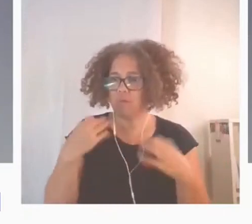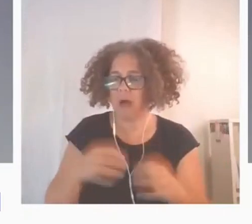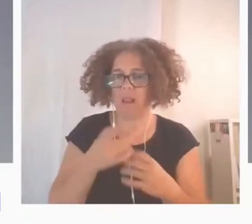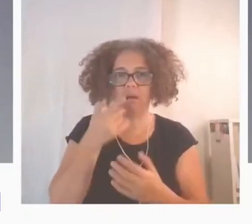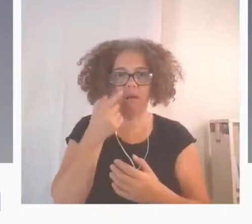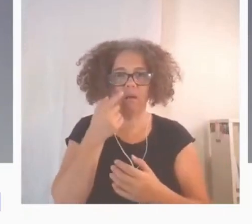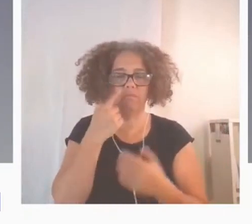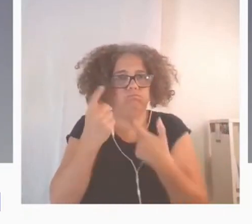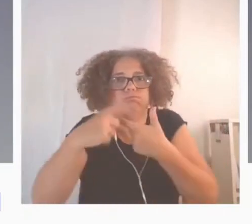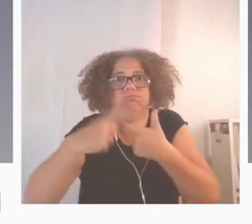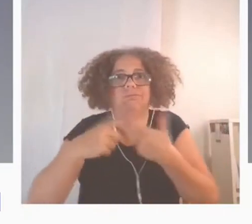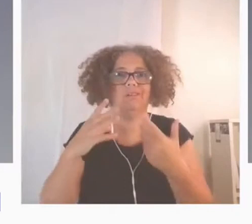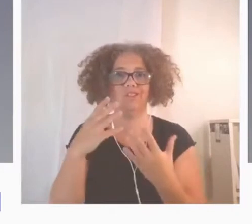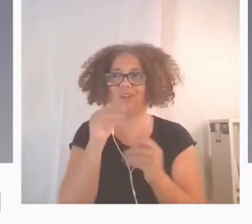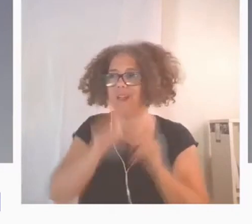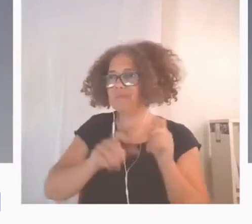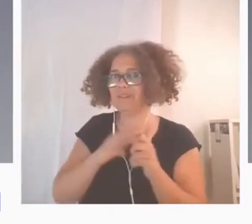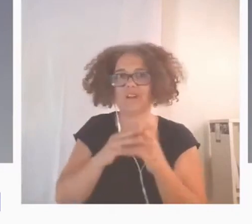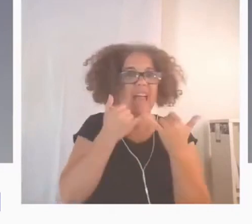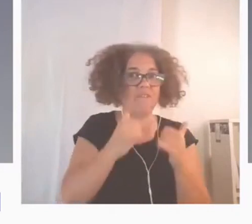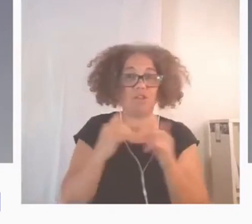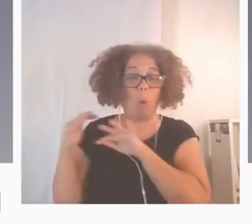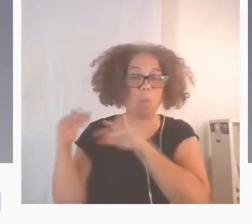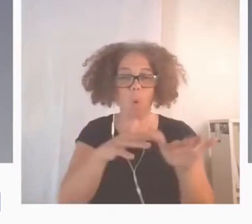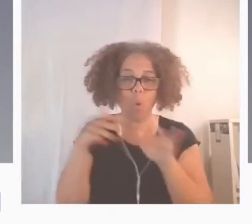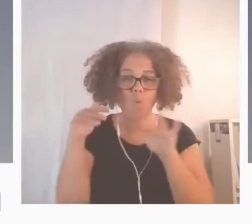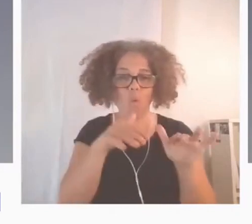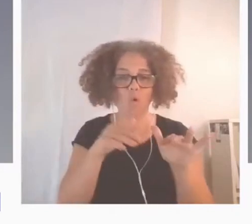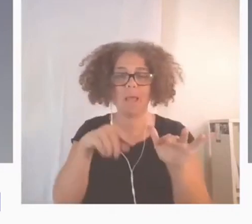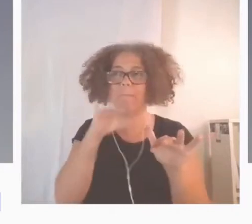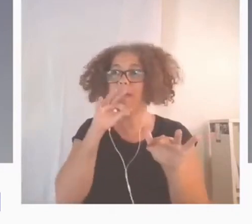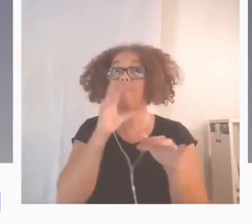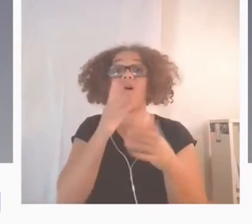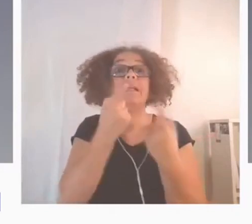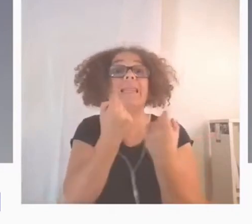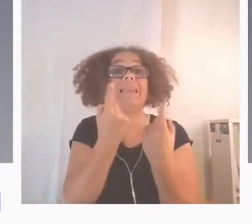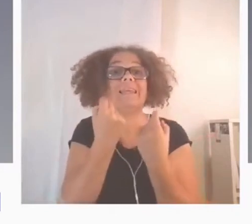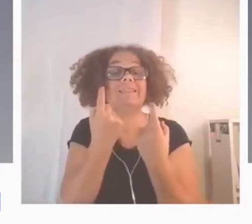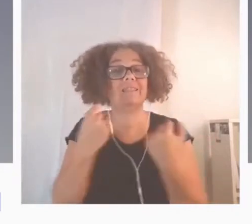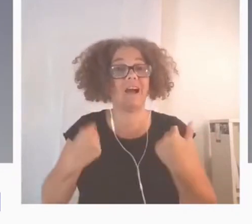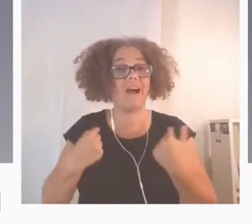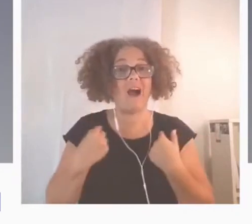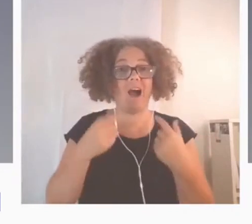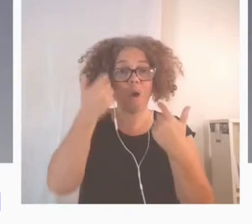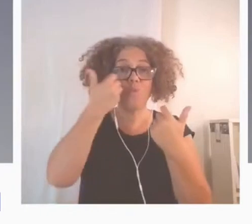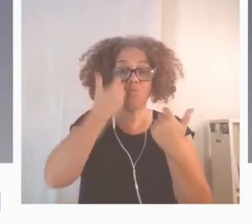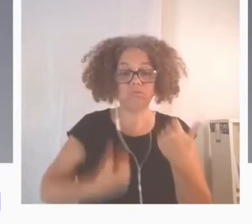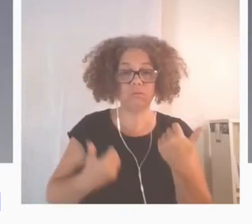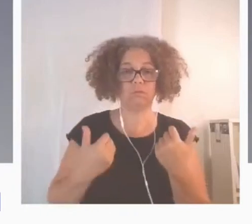maravilla. Todos los eventos tenían mucha gente. La gente necesitaba de eso, de